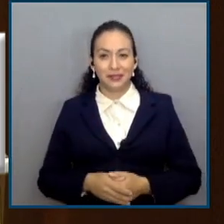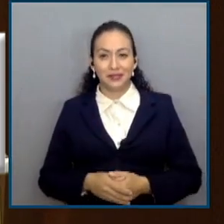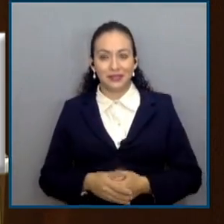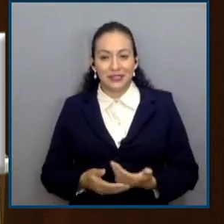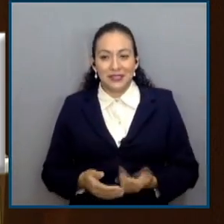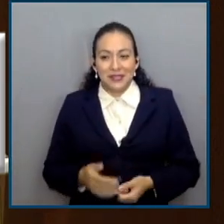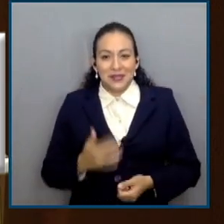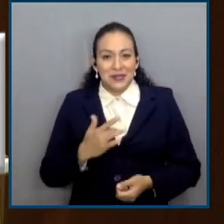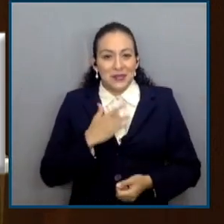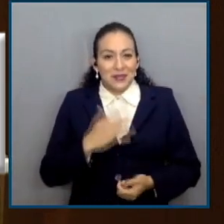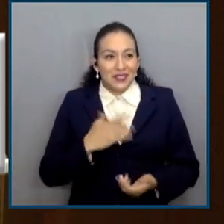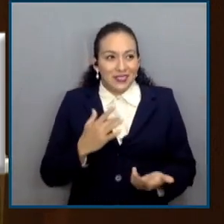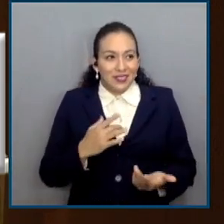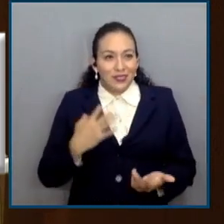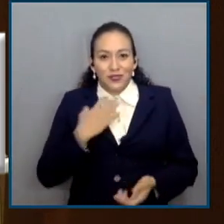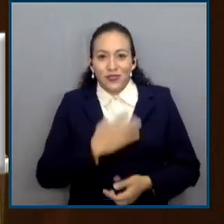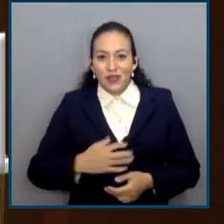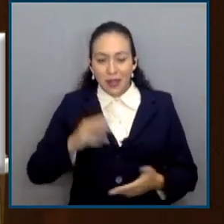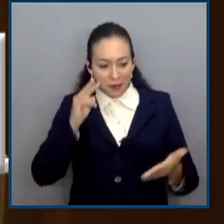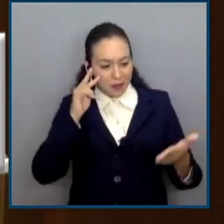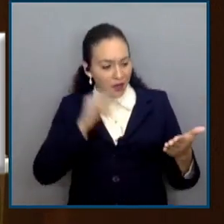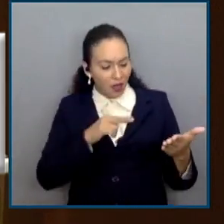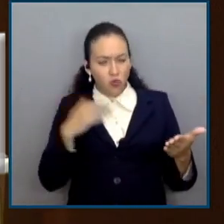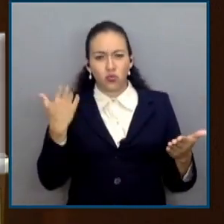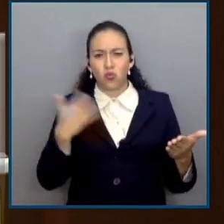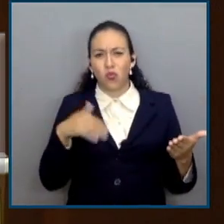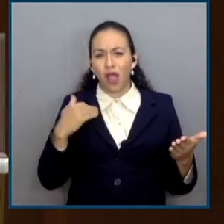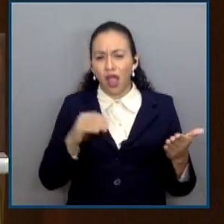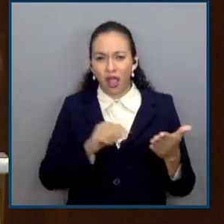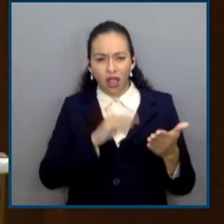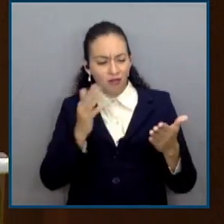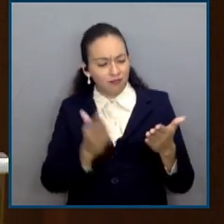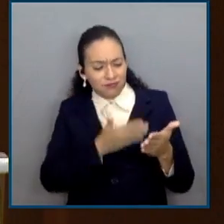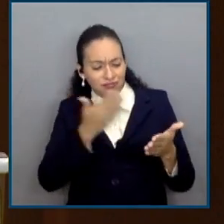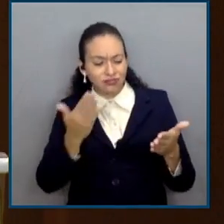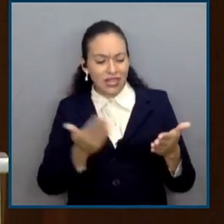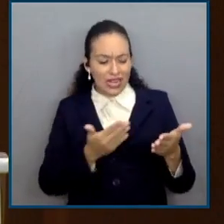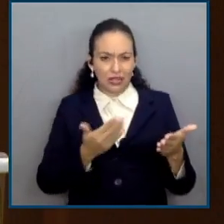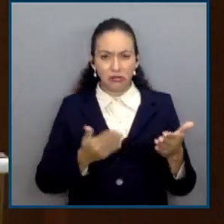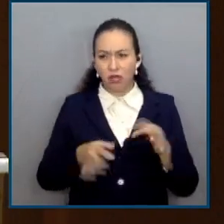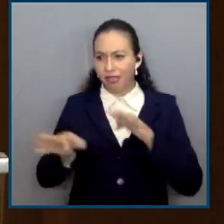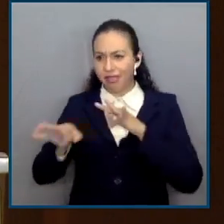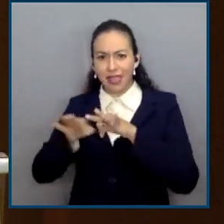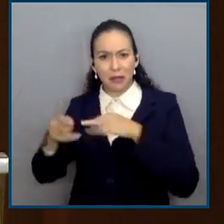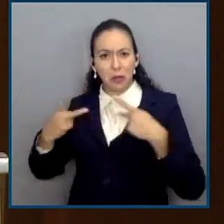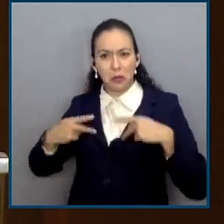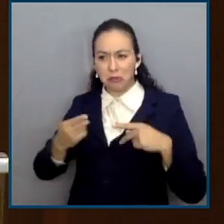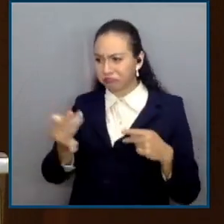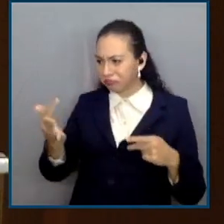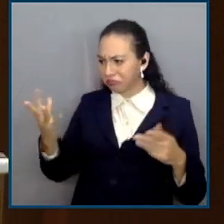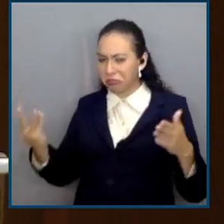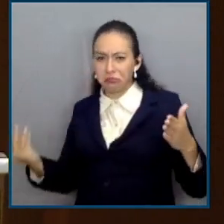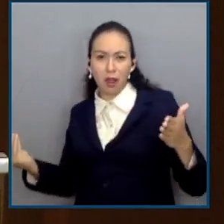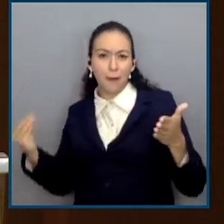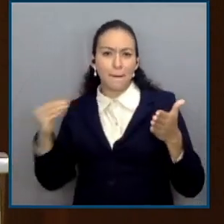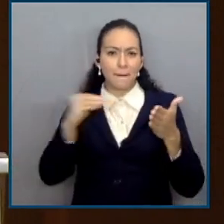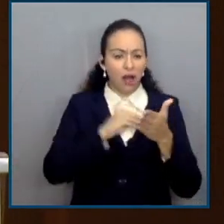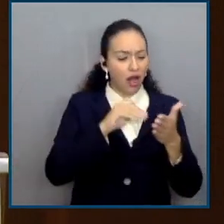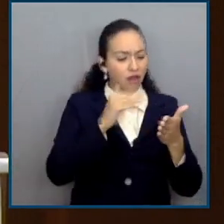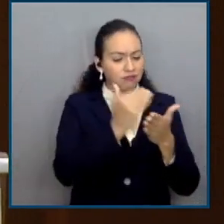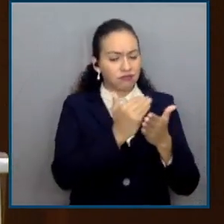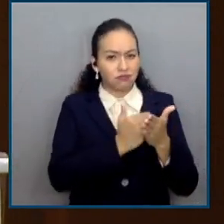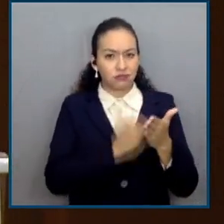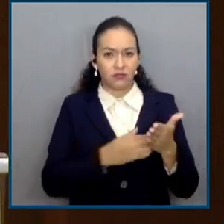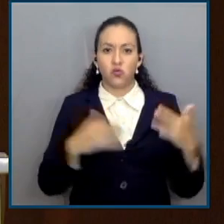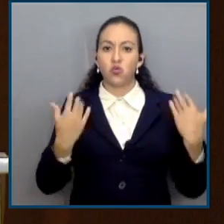impresionada en positivo por un esfuerzo tan bien cristalizado en una materia que ha sido difícil de asir